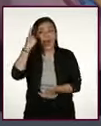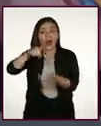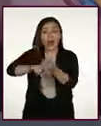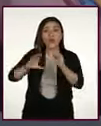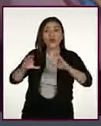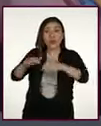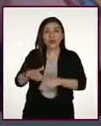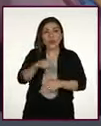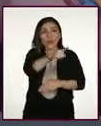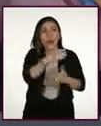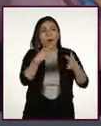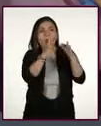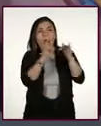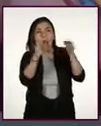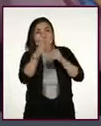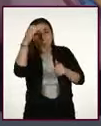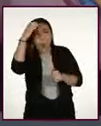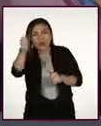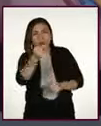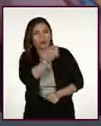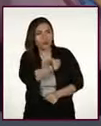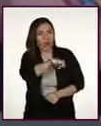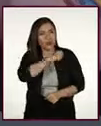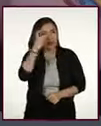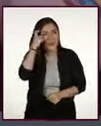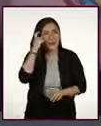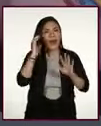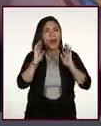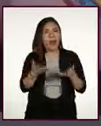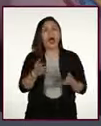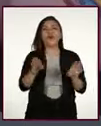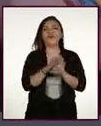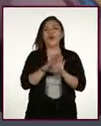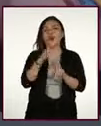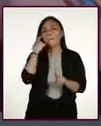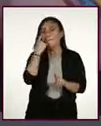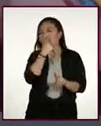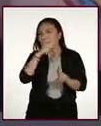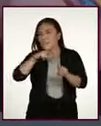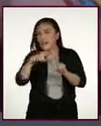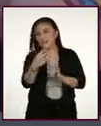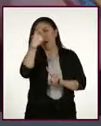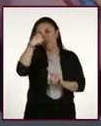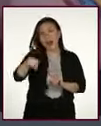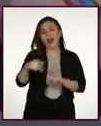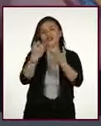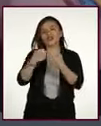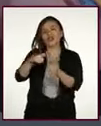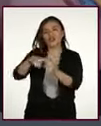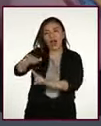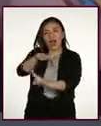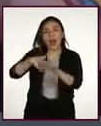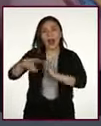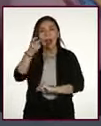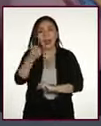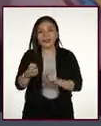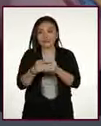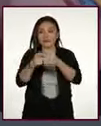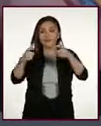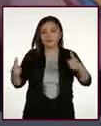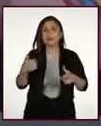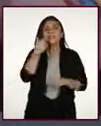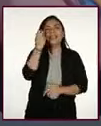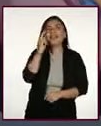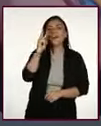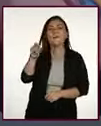nos has ampliado el concepto de salud mental y las perspectivas que contribuyen al tejido de lo social, me encantaría que revisáramos